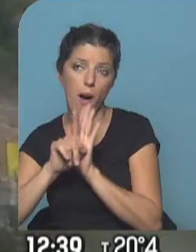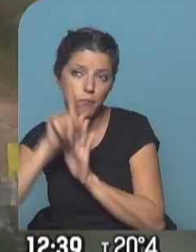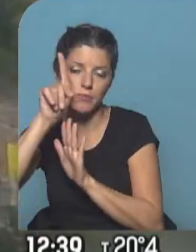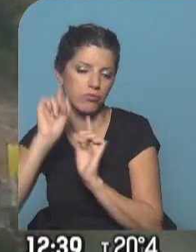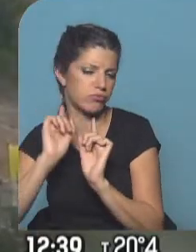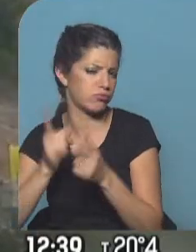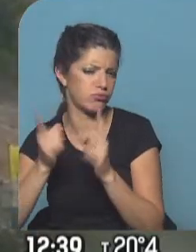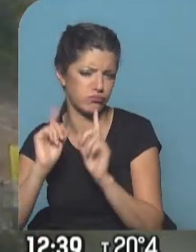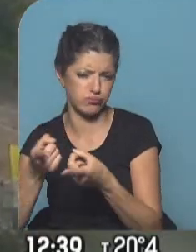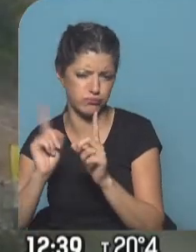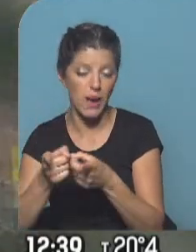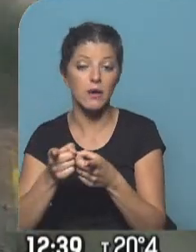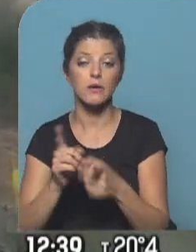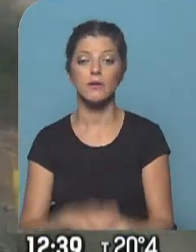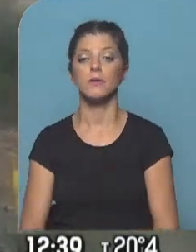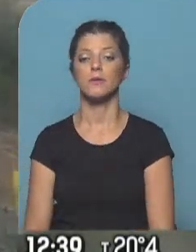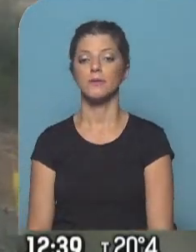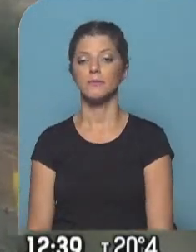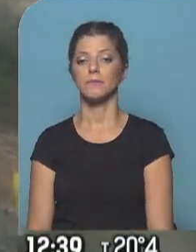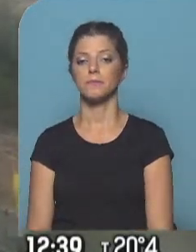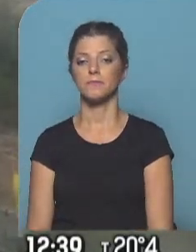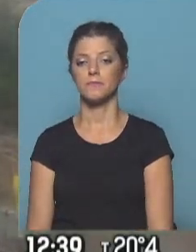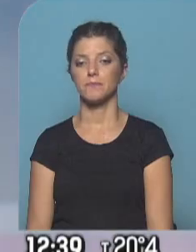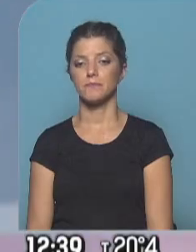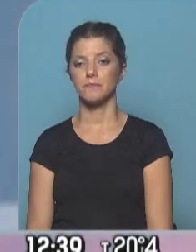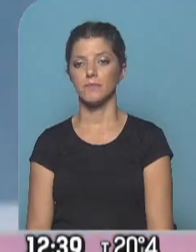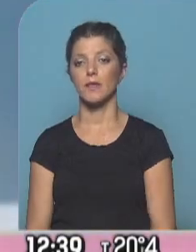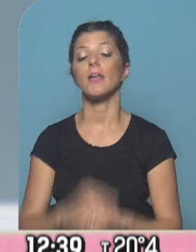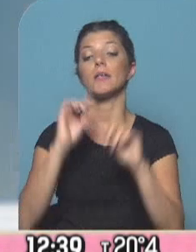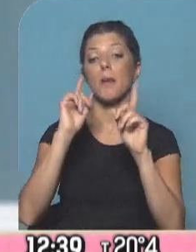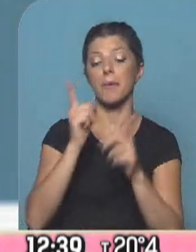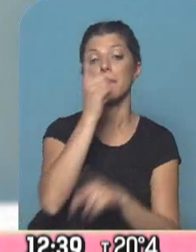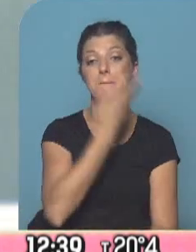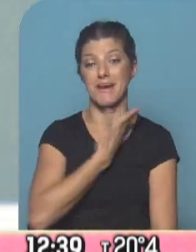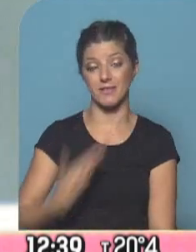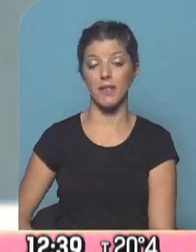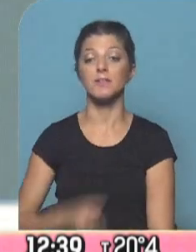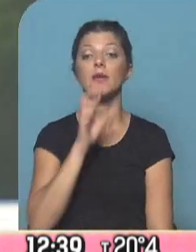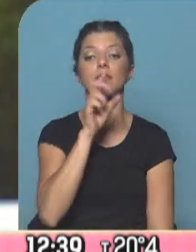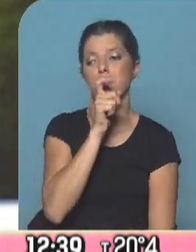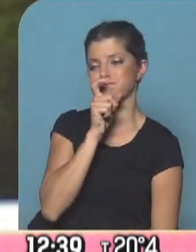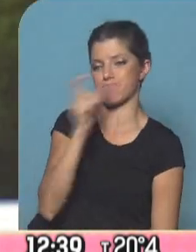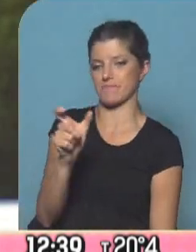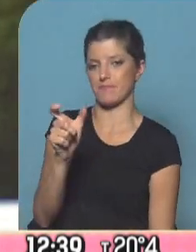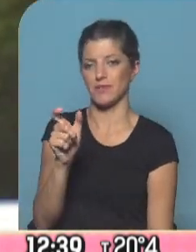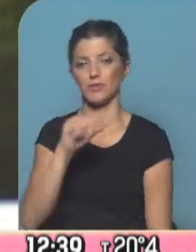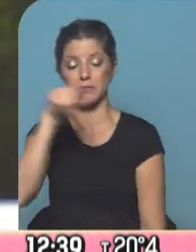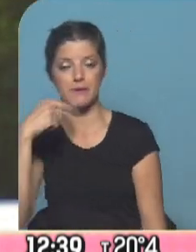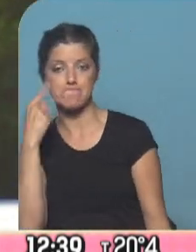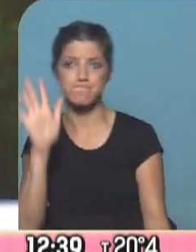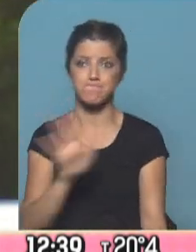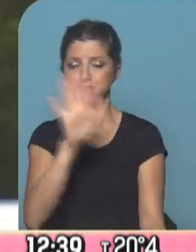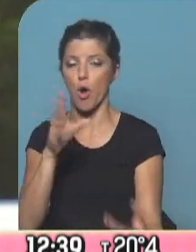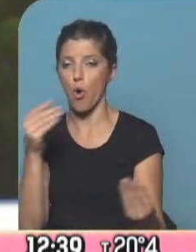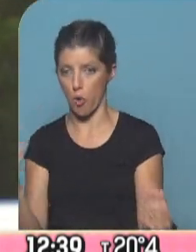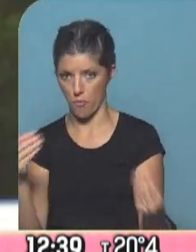ver con las respuestas ásperas del presidente Donald Trump, lo que hacen es sembrar más incertidumbre acerca de cuál